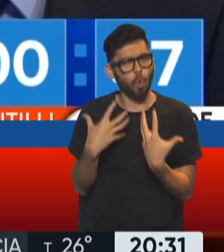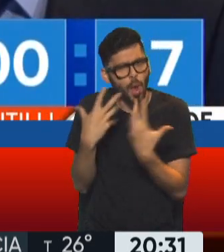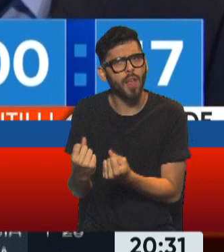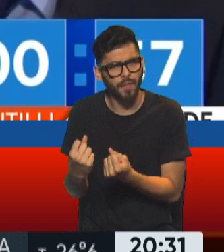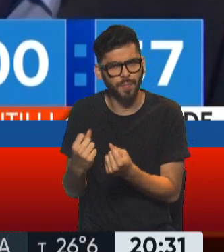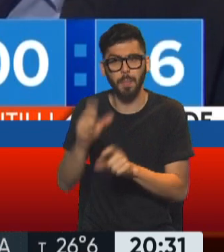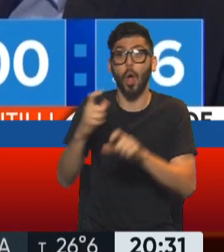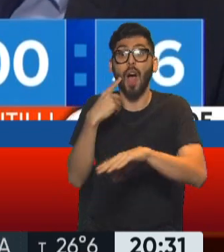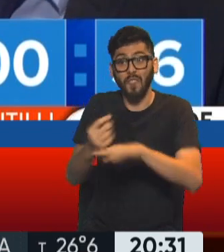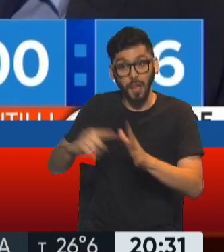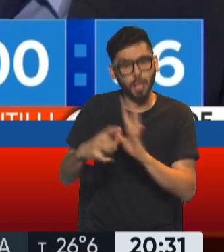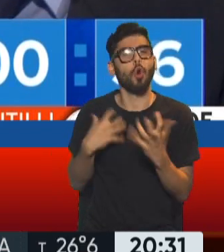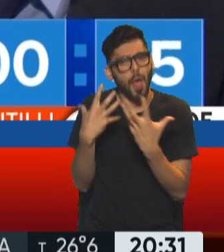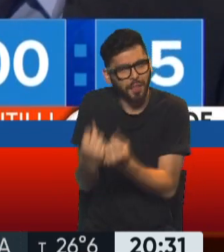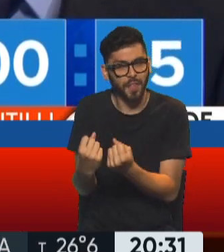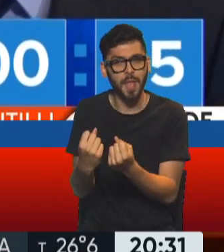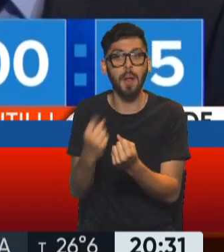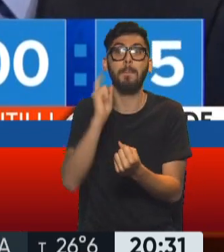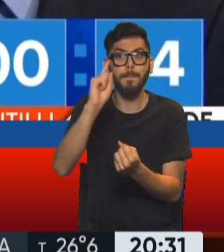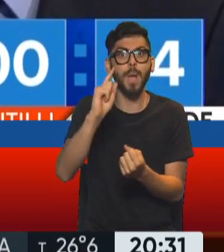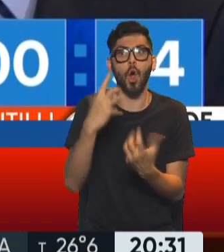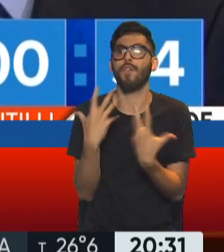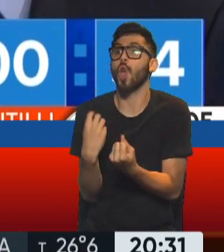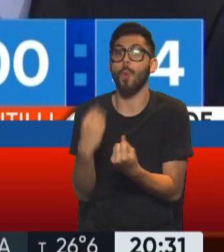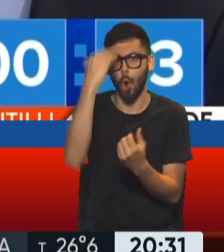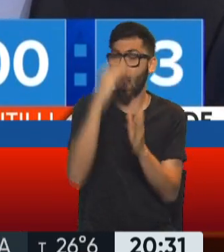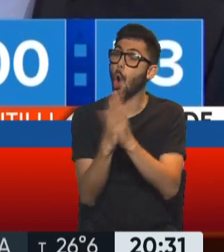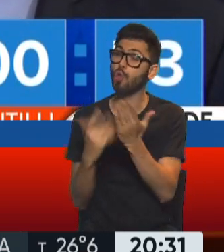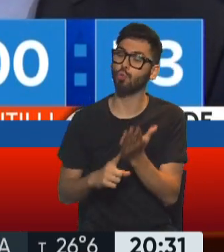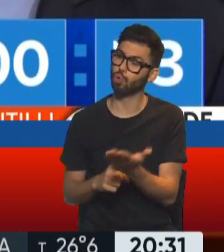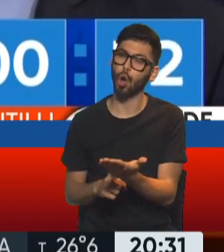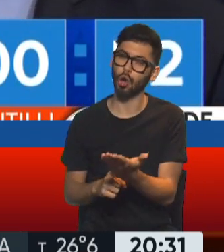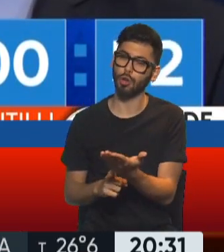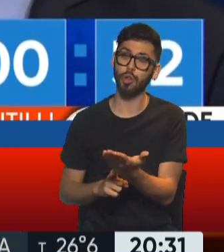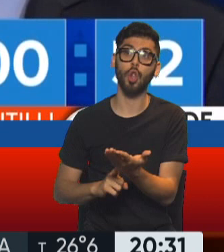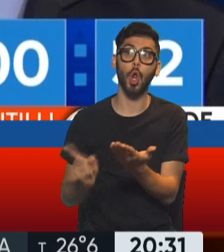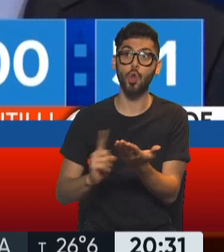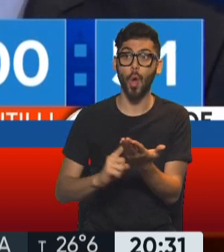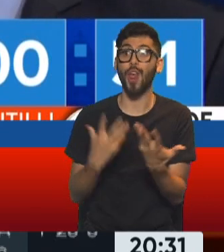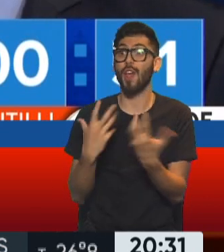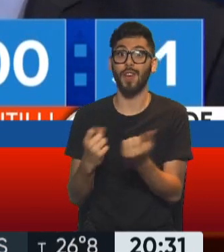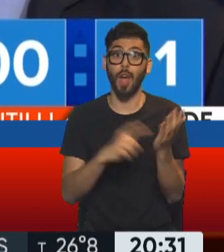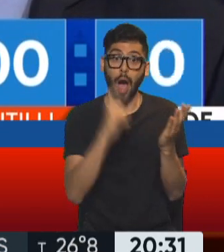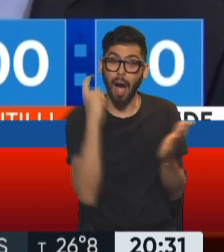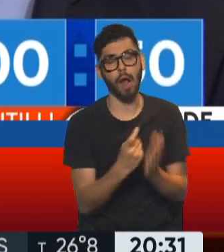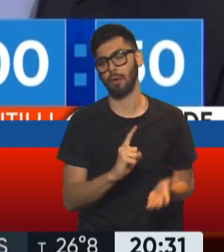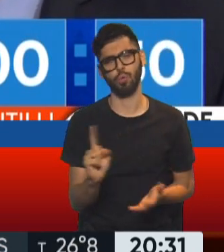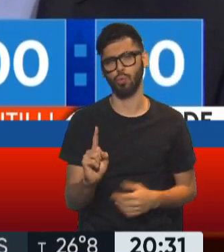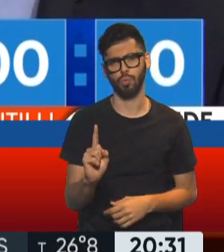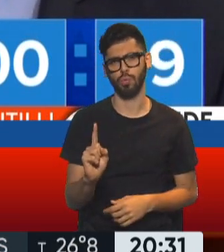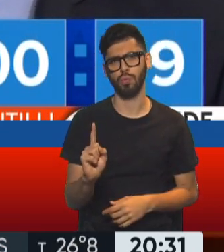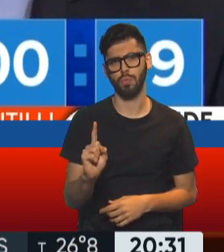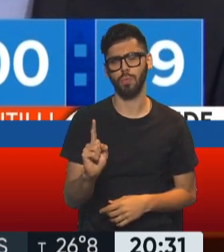los bonaerenses, pero lo voy a defender con la Constitución. No la voy a defender incumpliendo la Constitución.